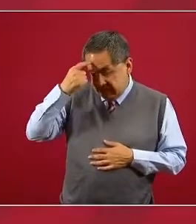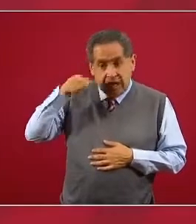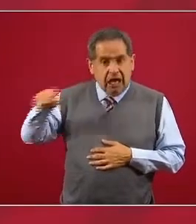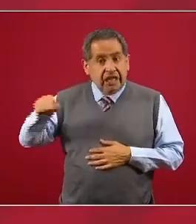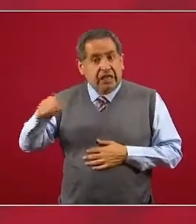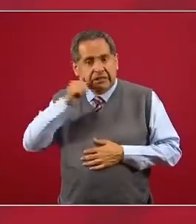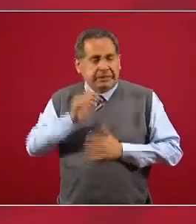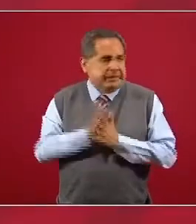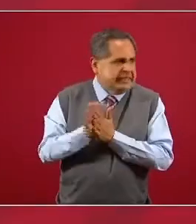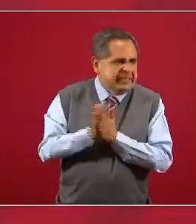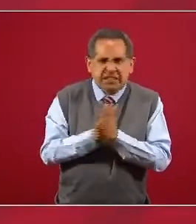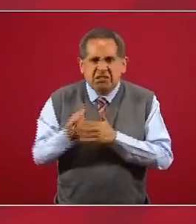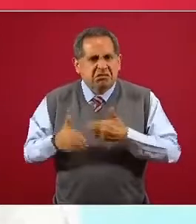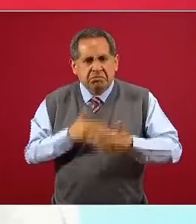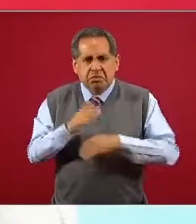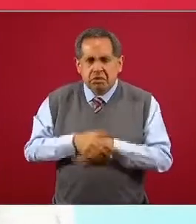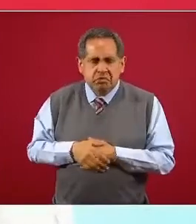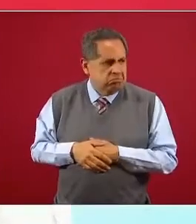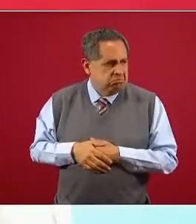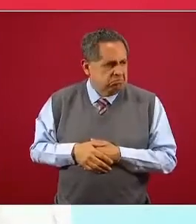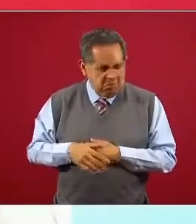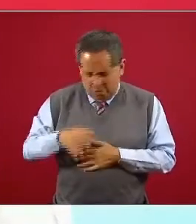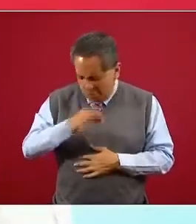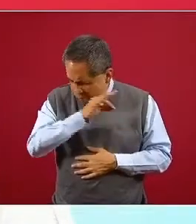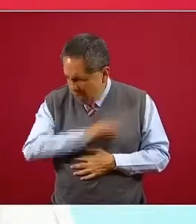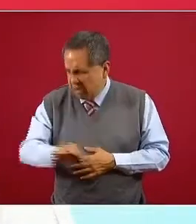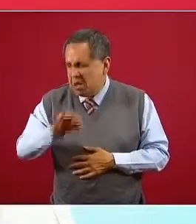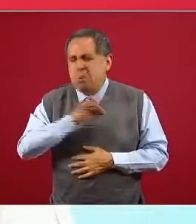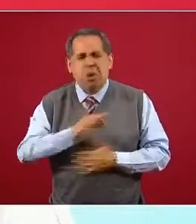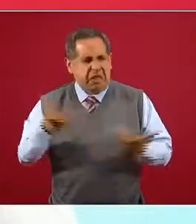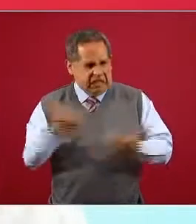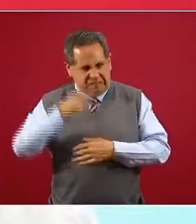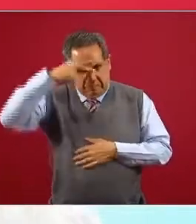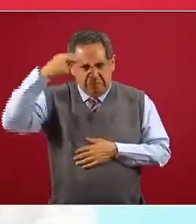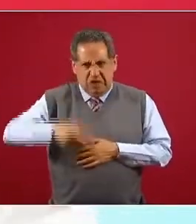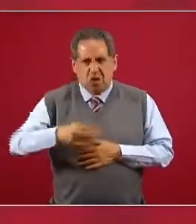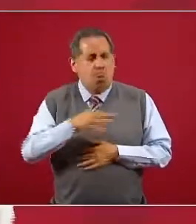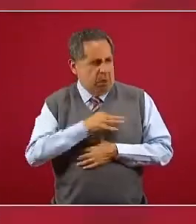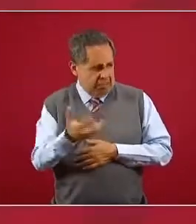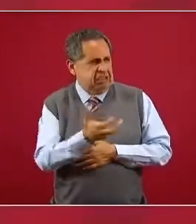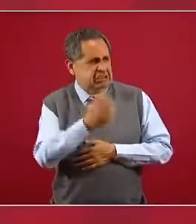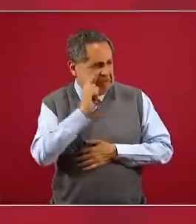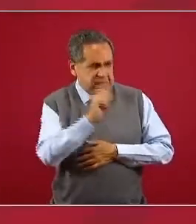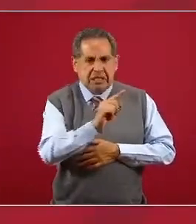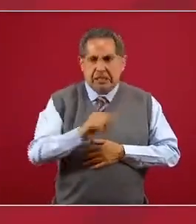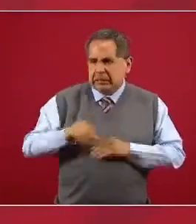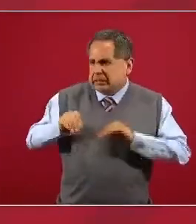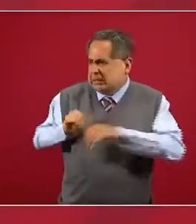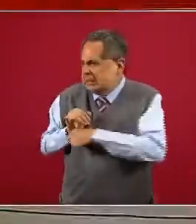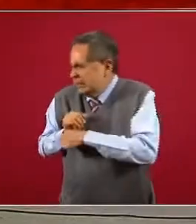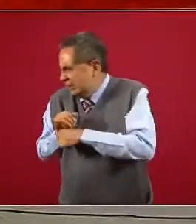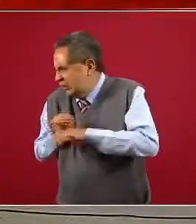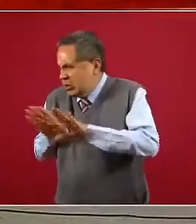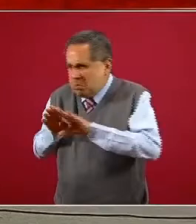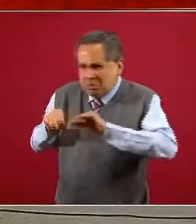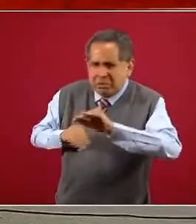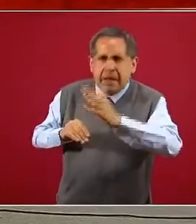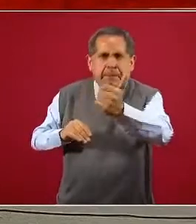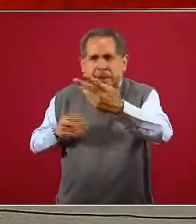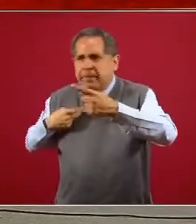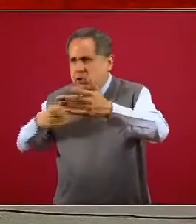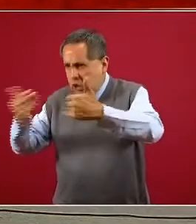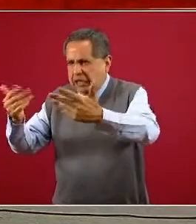que caracteriza, dijo, sí se pueden hacer en México. Y empezó un proceso de exploración, reclutamiento